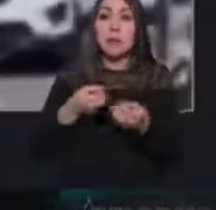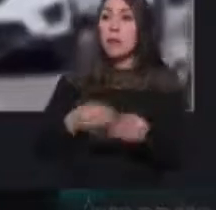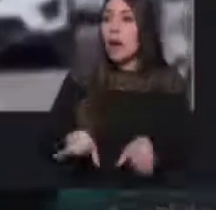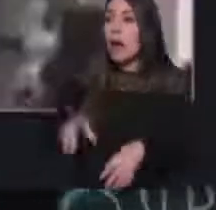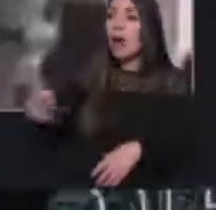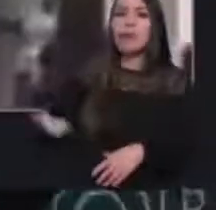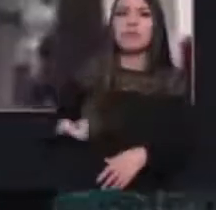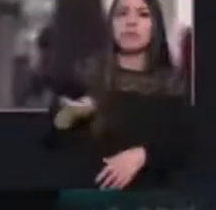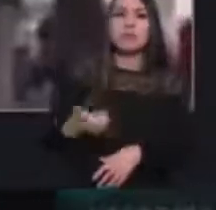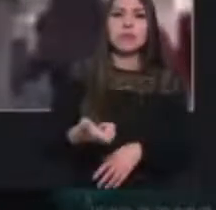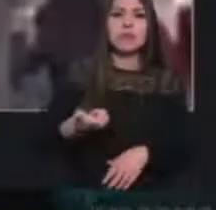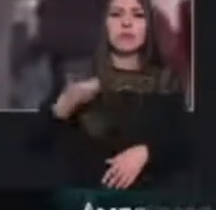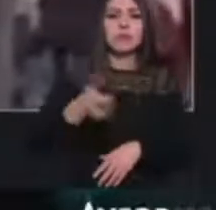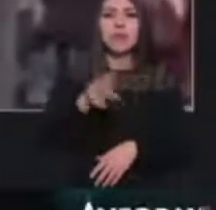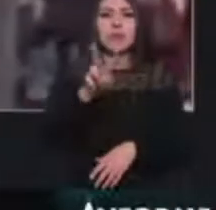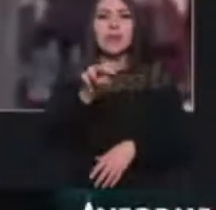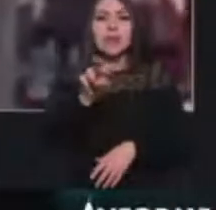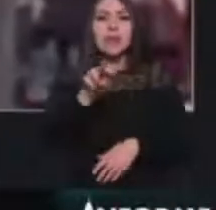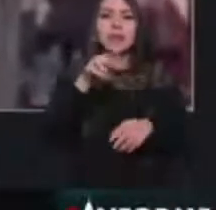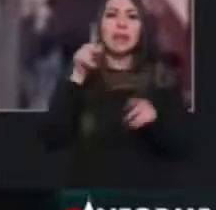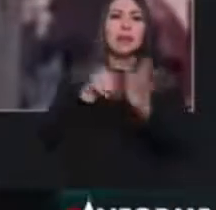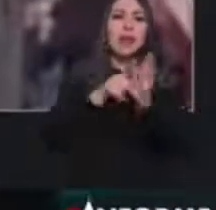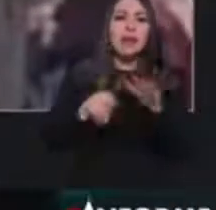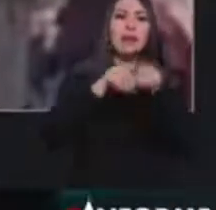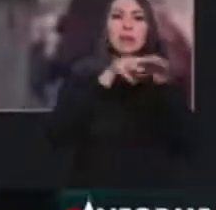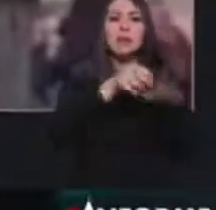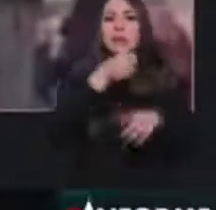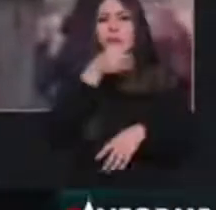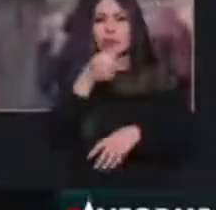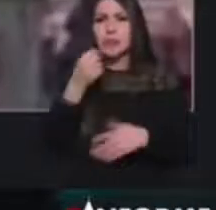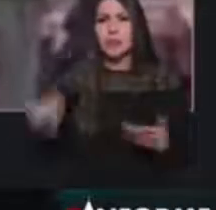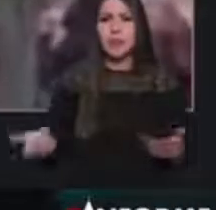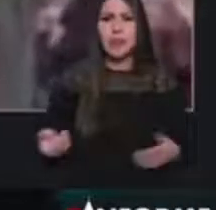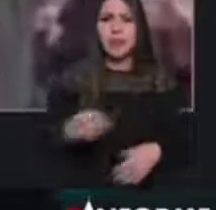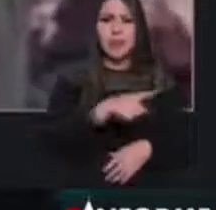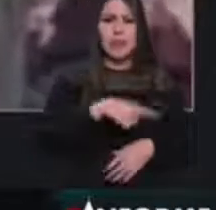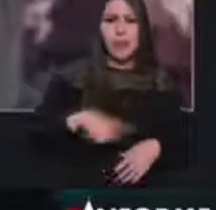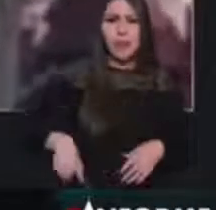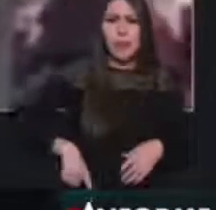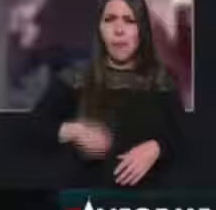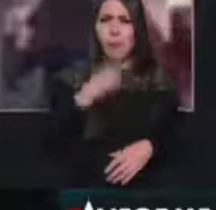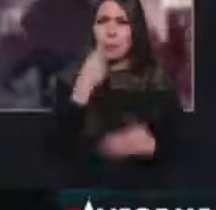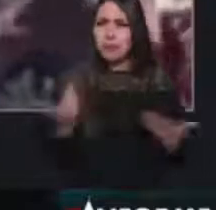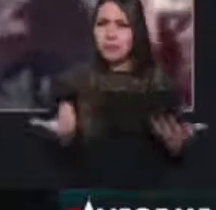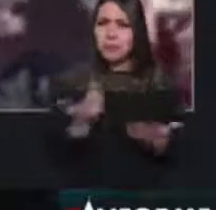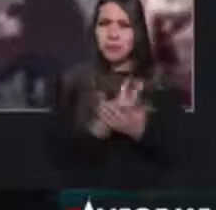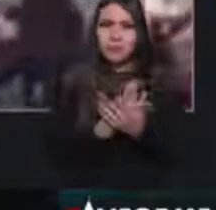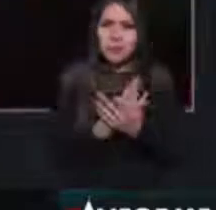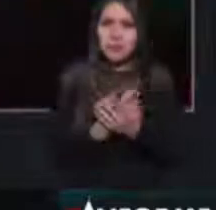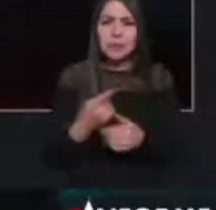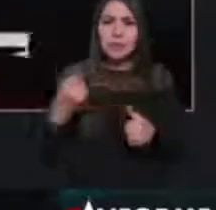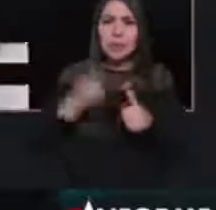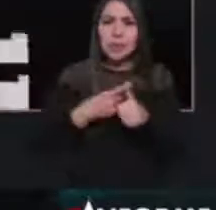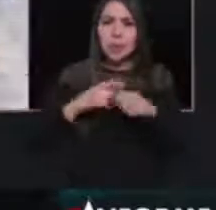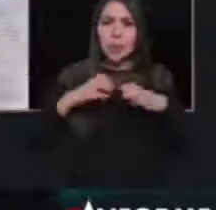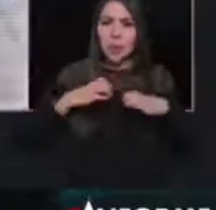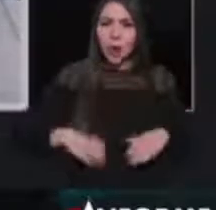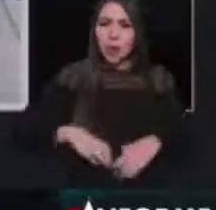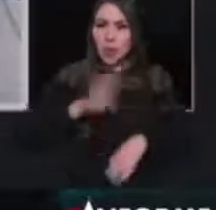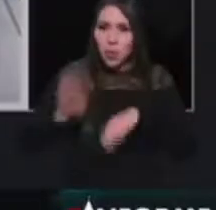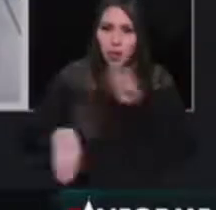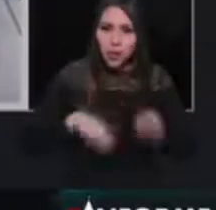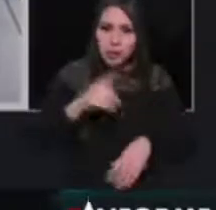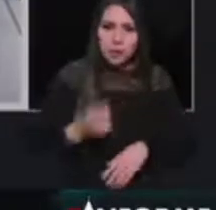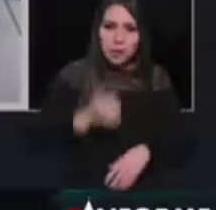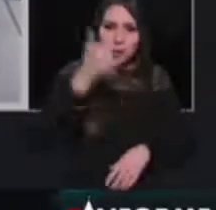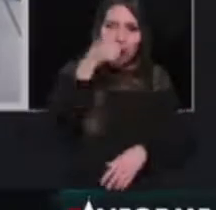creo que la autoridad está siendo bastante reservada en decir, primero déjenme encontrar los cuerpos y después hablamos, porque la información que tenemos de forma